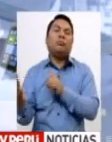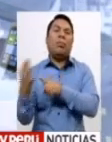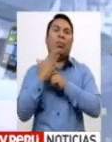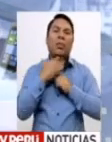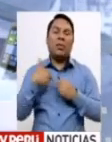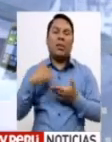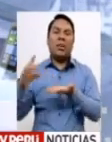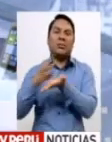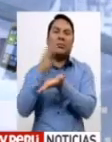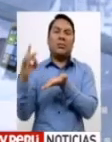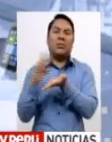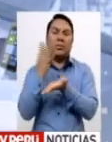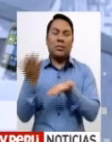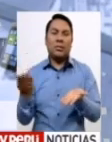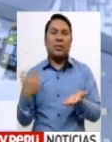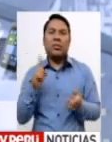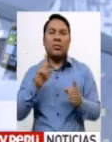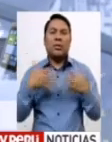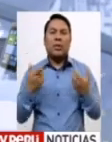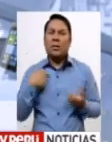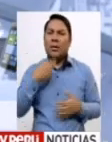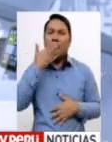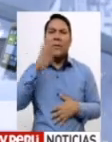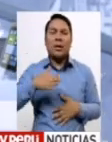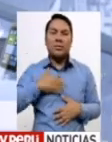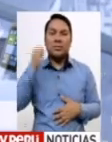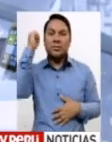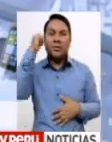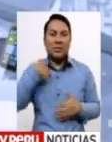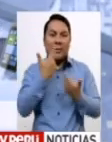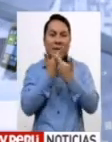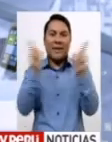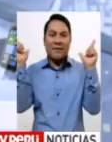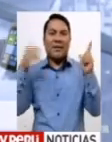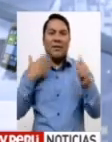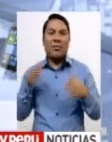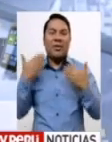que esto es un vulgar atentado contra la libertad de expresión.